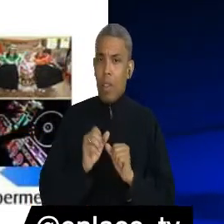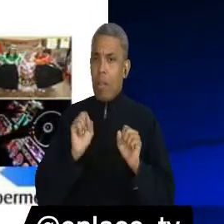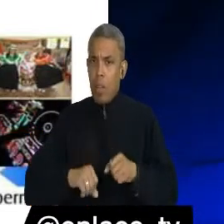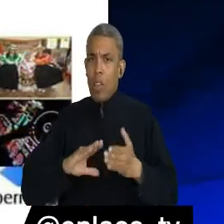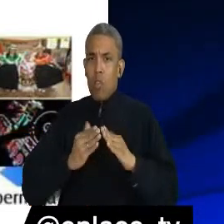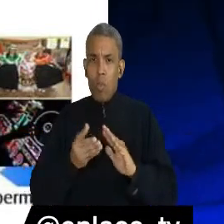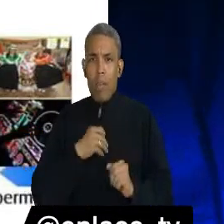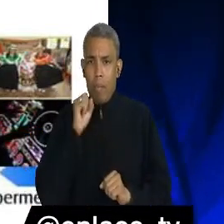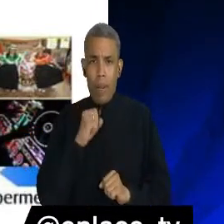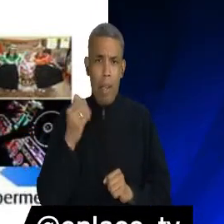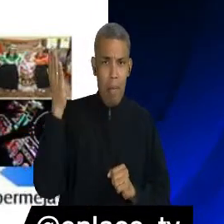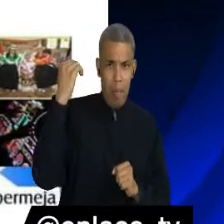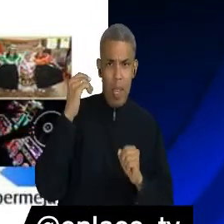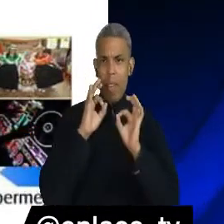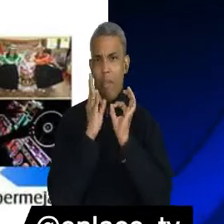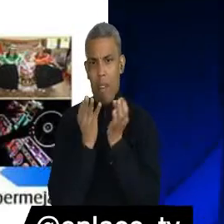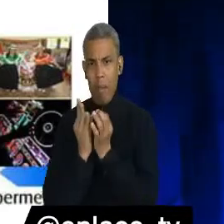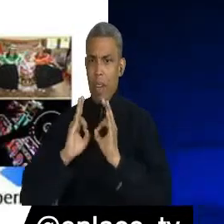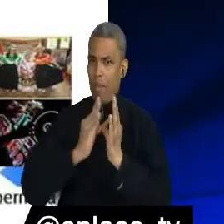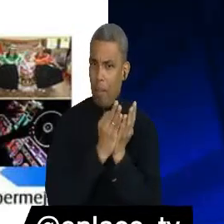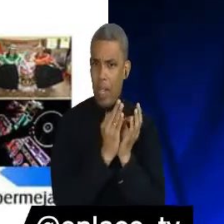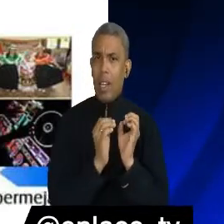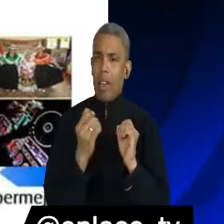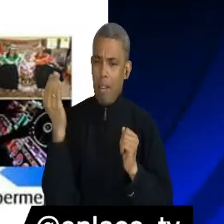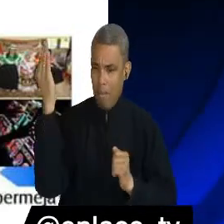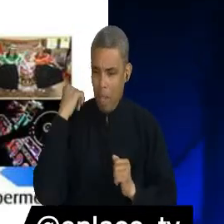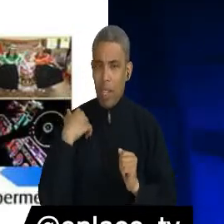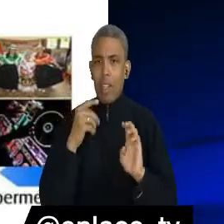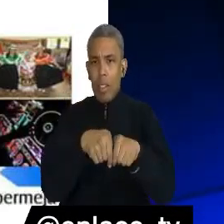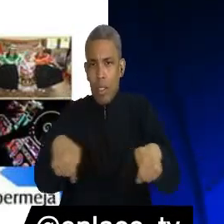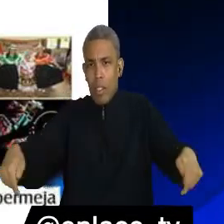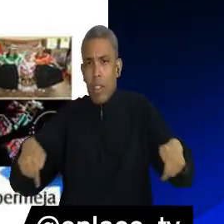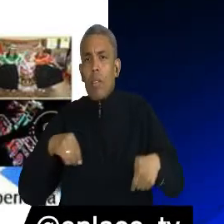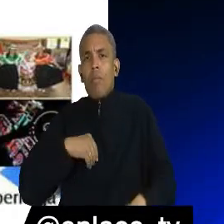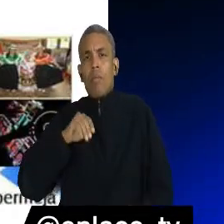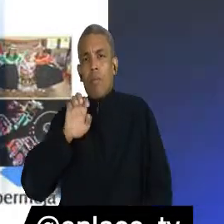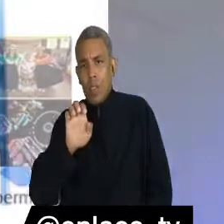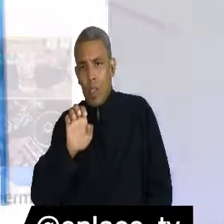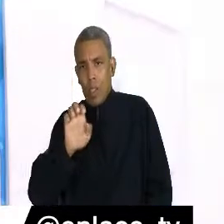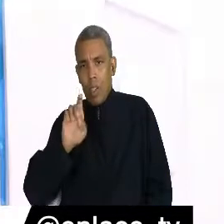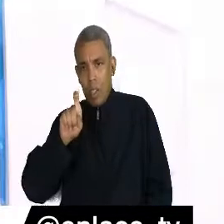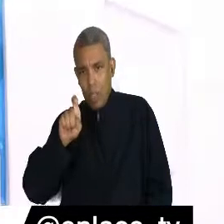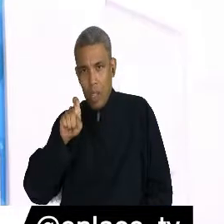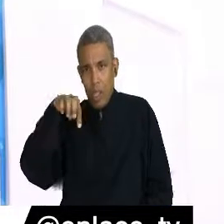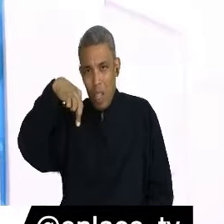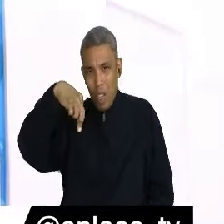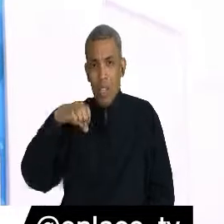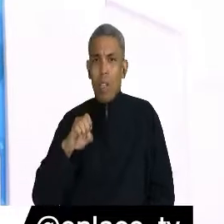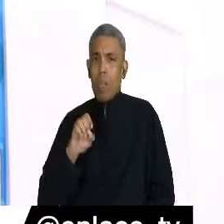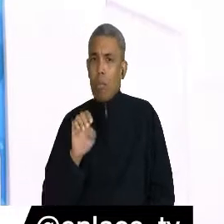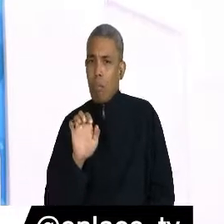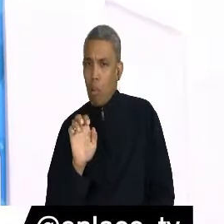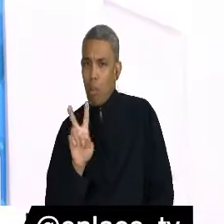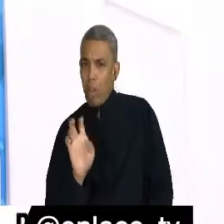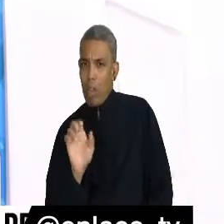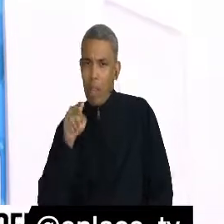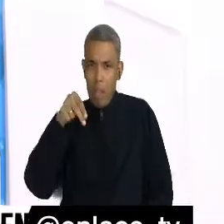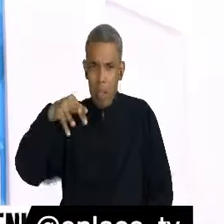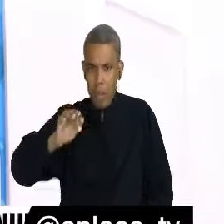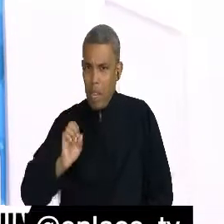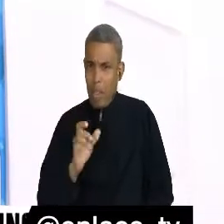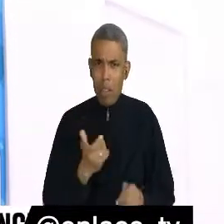que se vincule en familia de las actividades del segundo encuentro cultural de Barranca Bermeja, donde van a haber muestras gastronómicas,